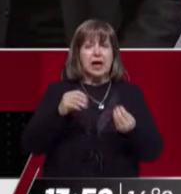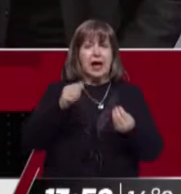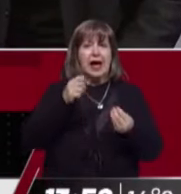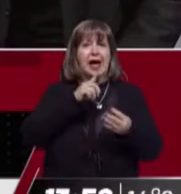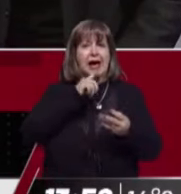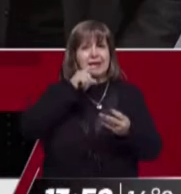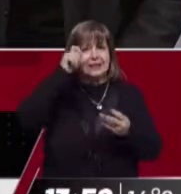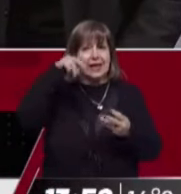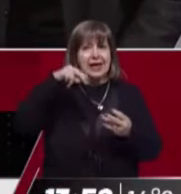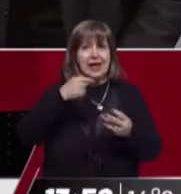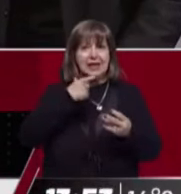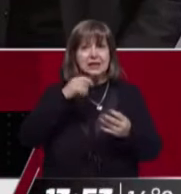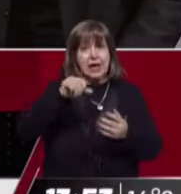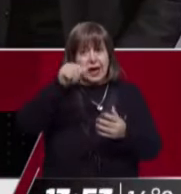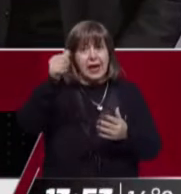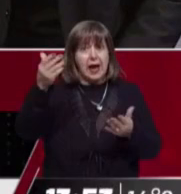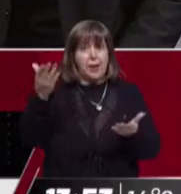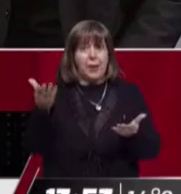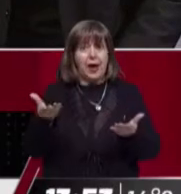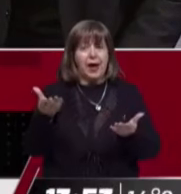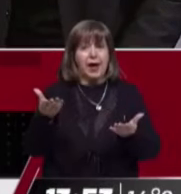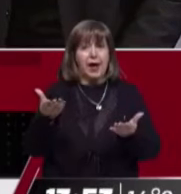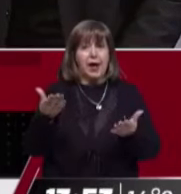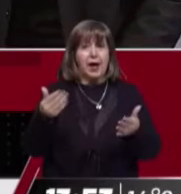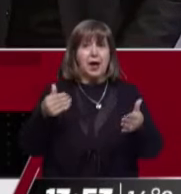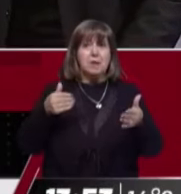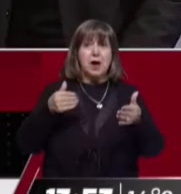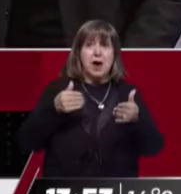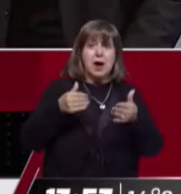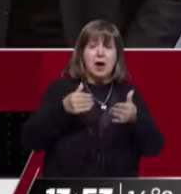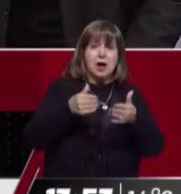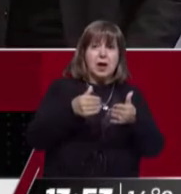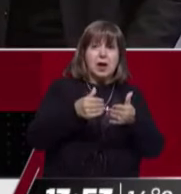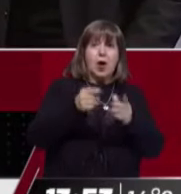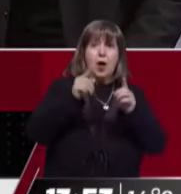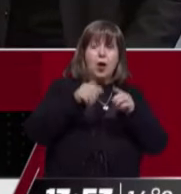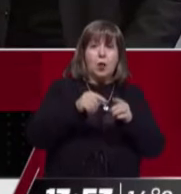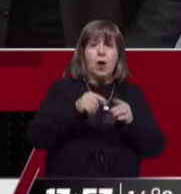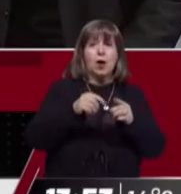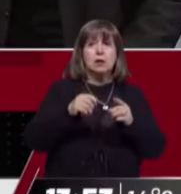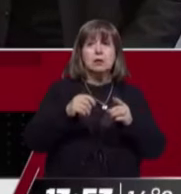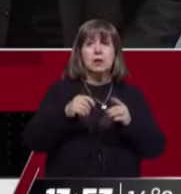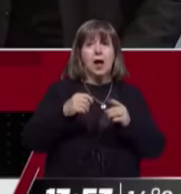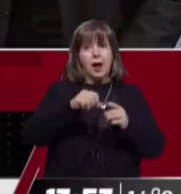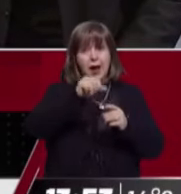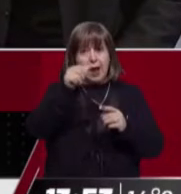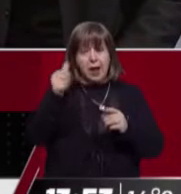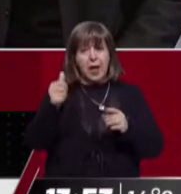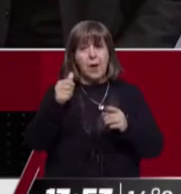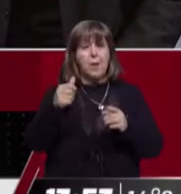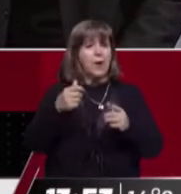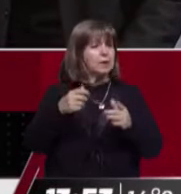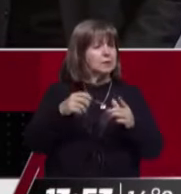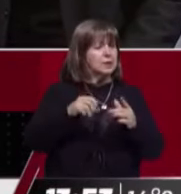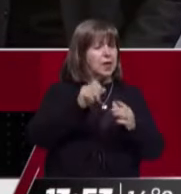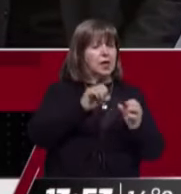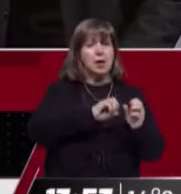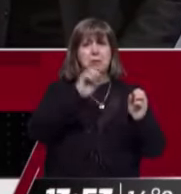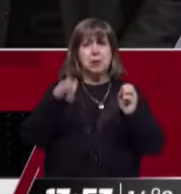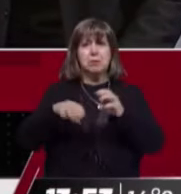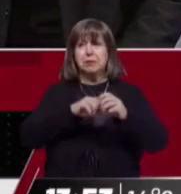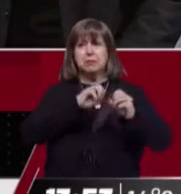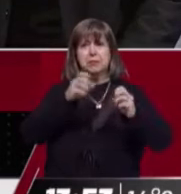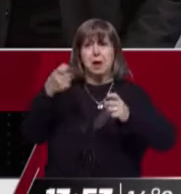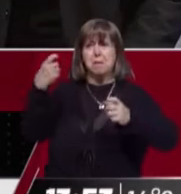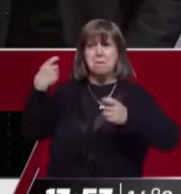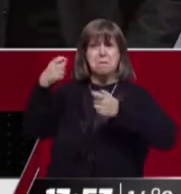Claro, dimensionando tal vez lo que es este hecho de violencia paralelo, que creo que tampoco corresponde a pegarlo